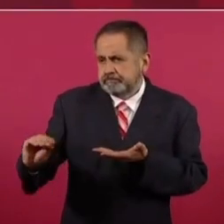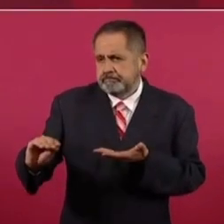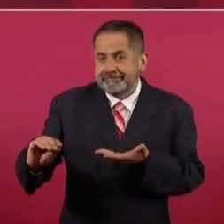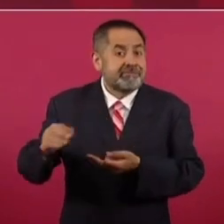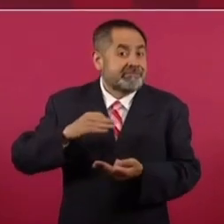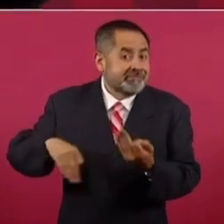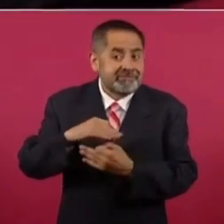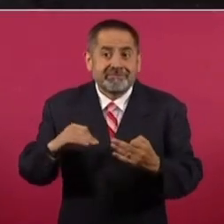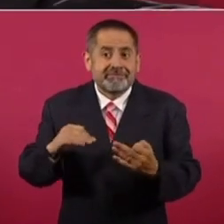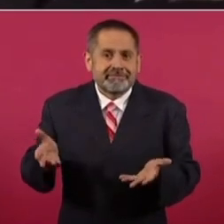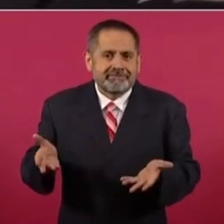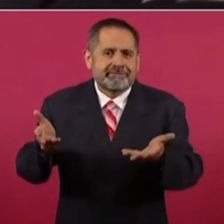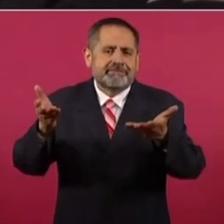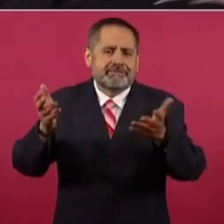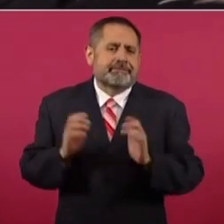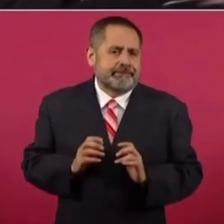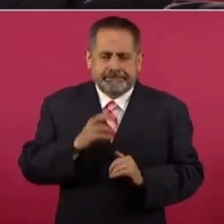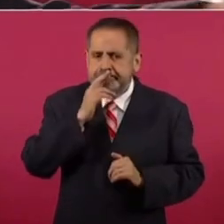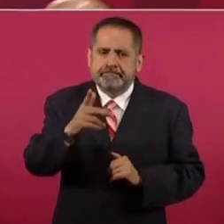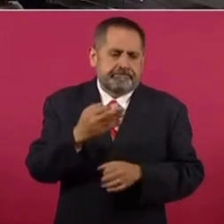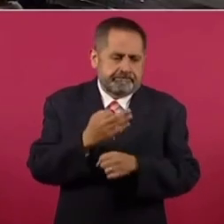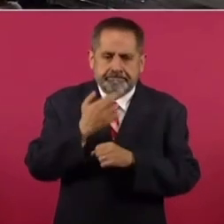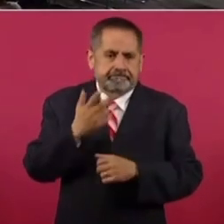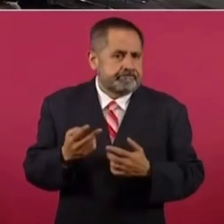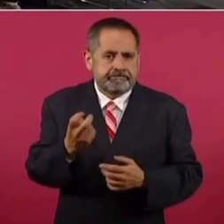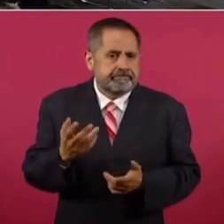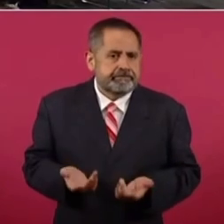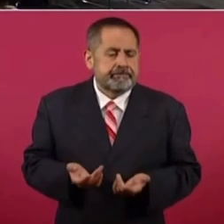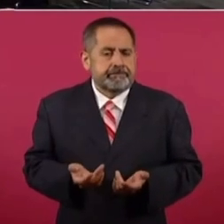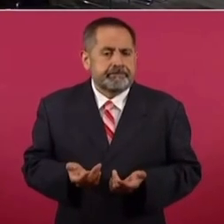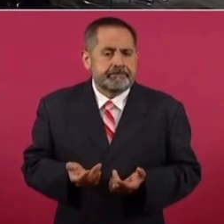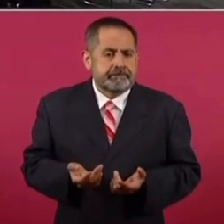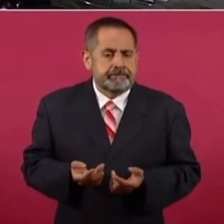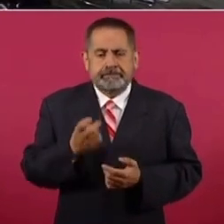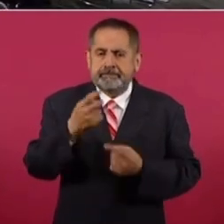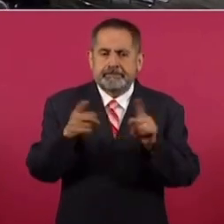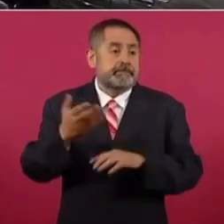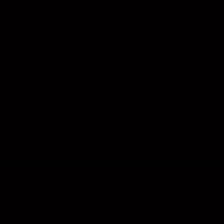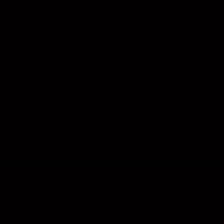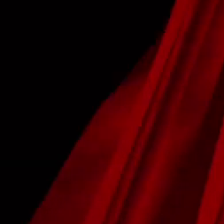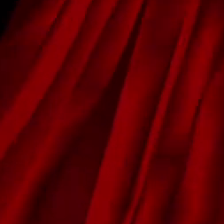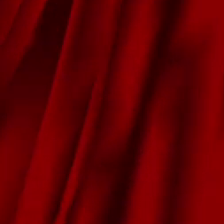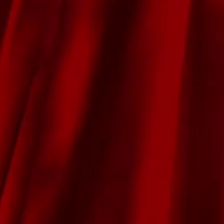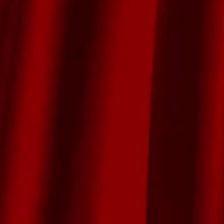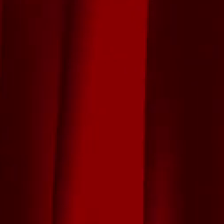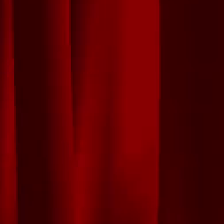llega a todos. Yo tengo y eso hace la diferencia.